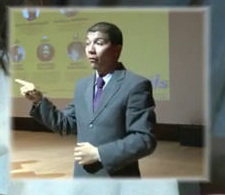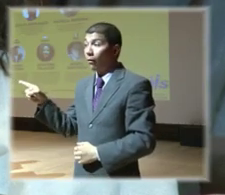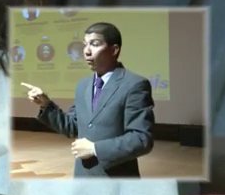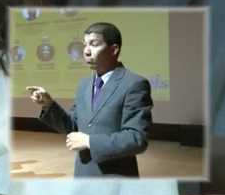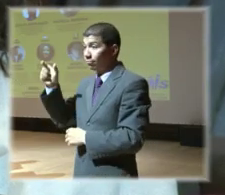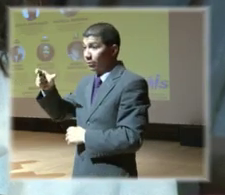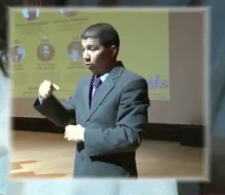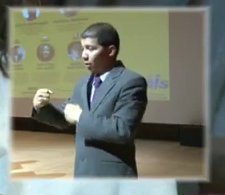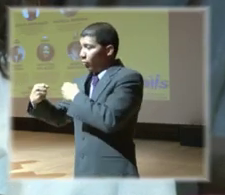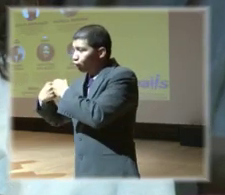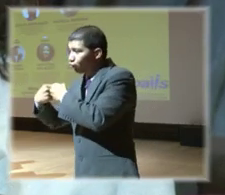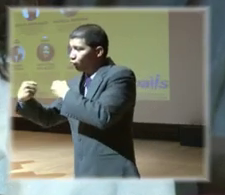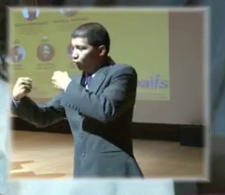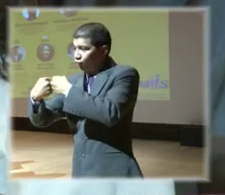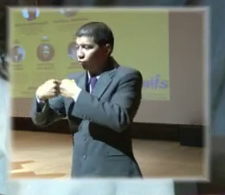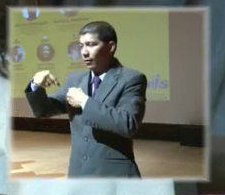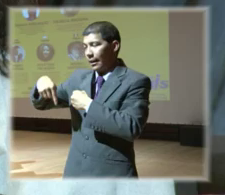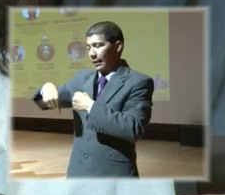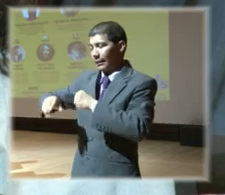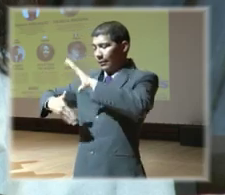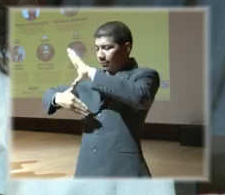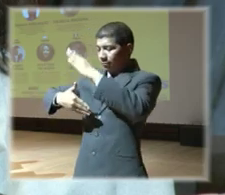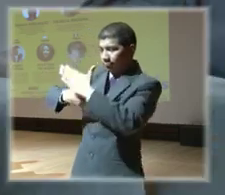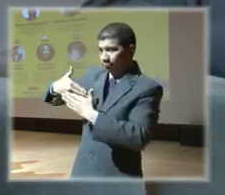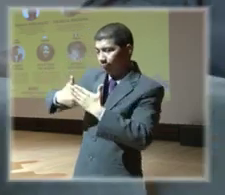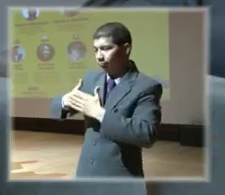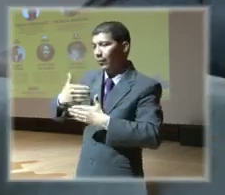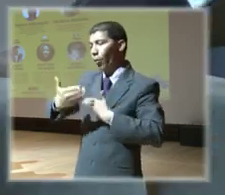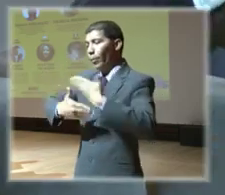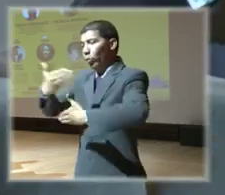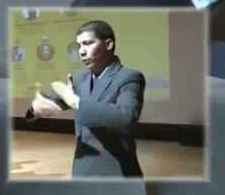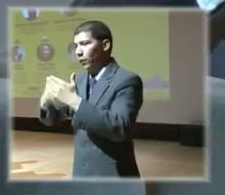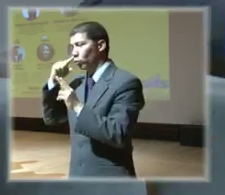de los proyectos que hacemos en la región. Mario Espina,